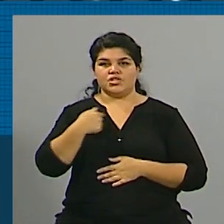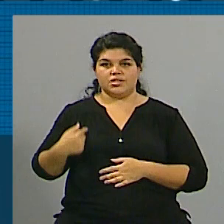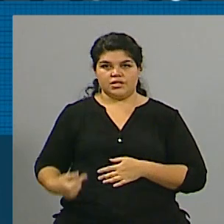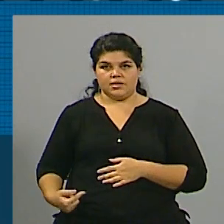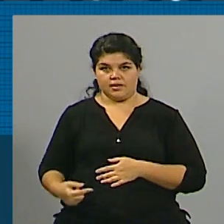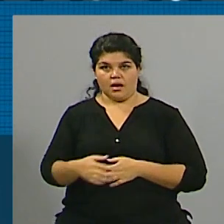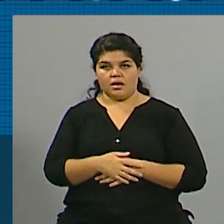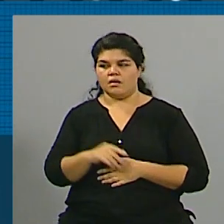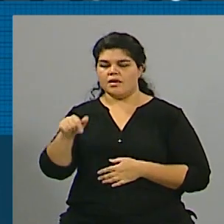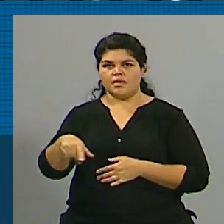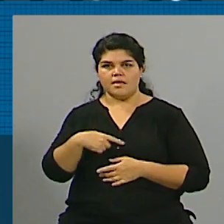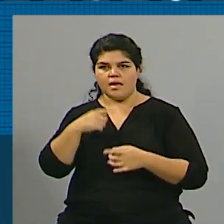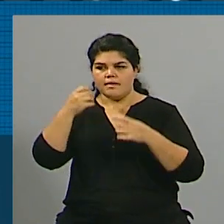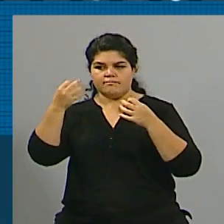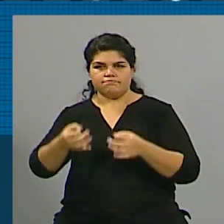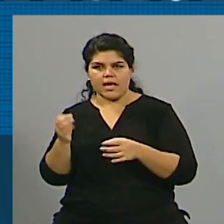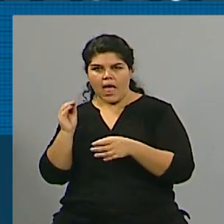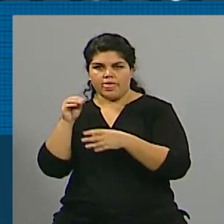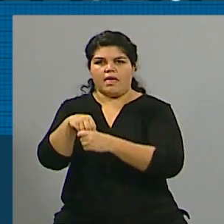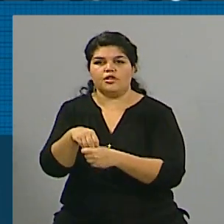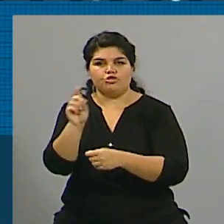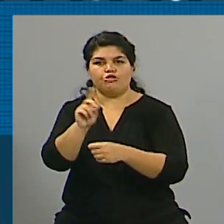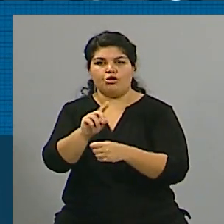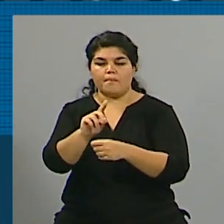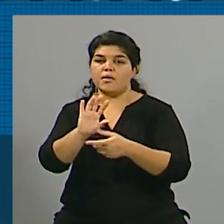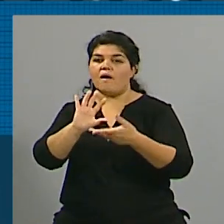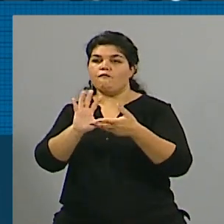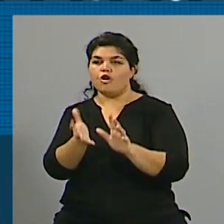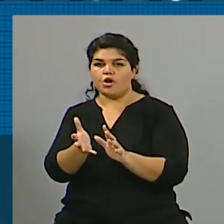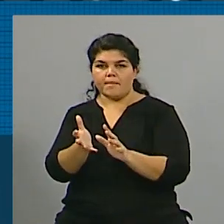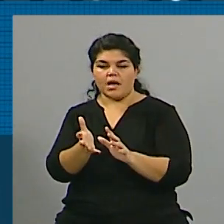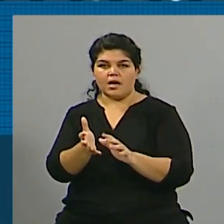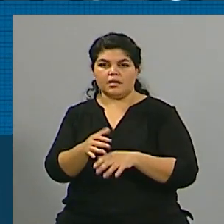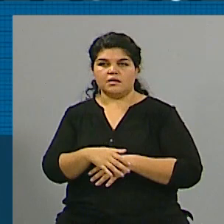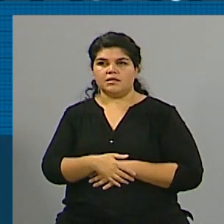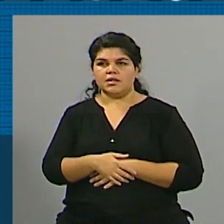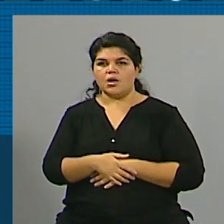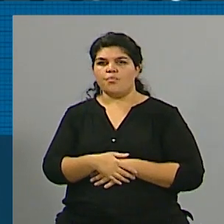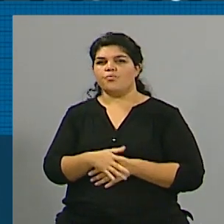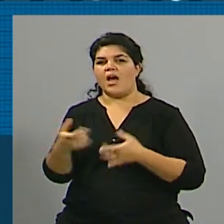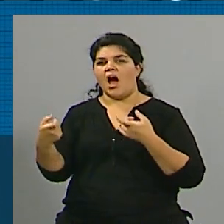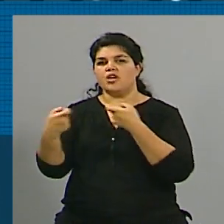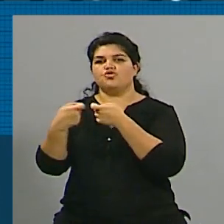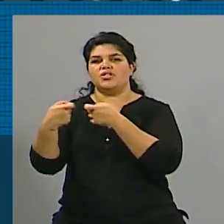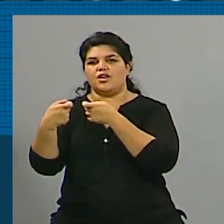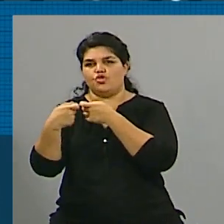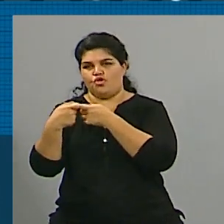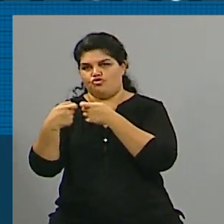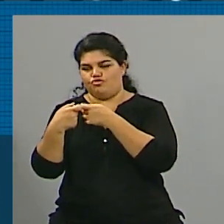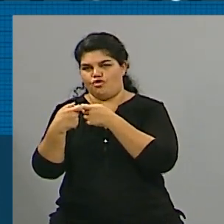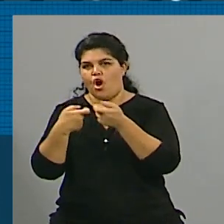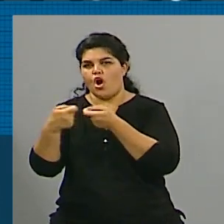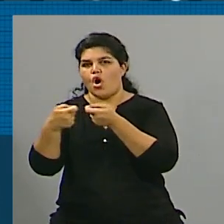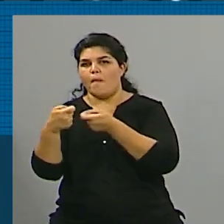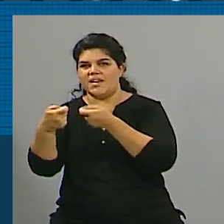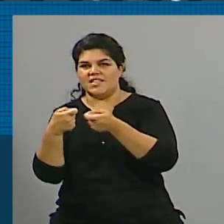en el conflicto, y ahora ya empieza a aparecer no en el conflicto en forma directa, sino en forma de socio estratégico, de socio comercial, por